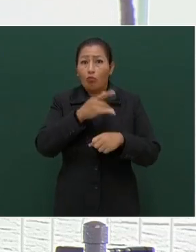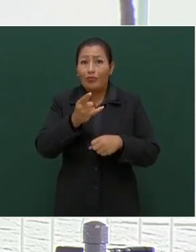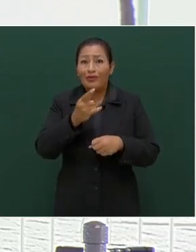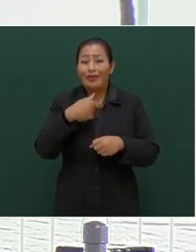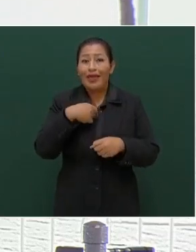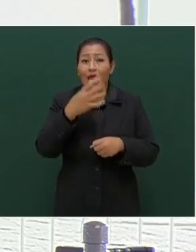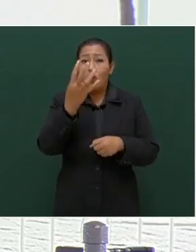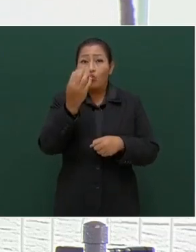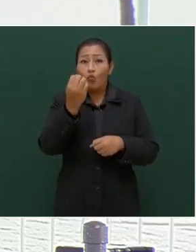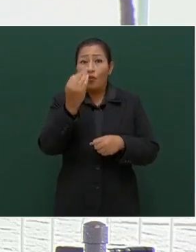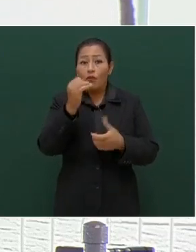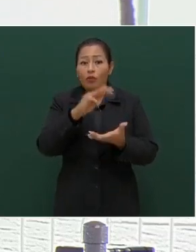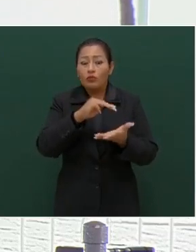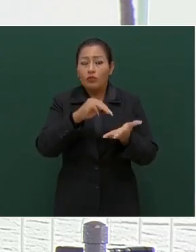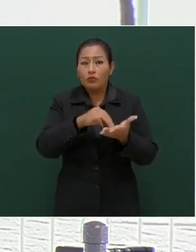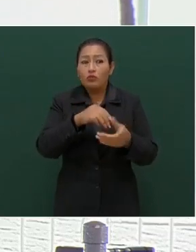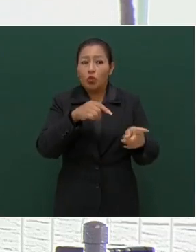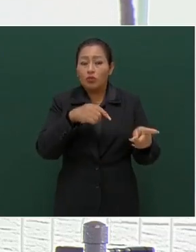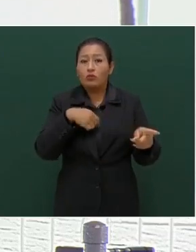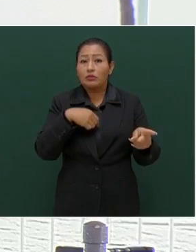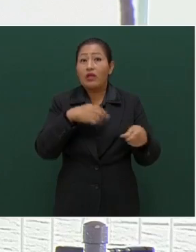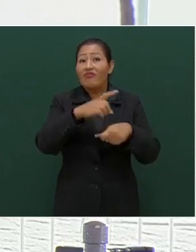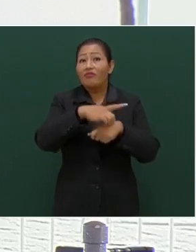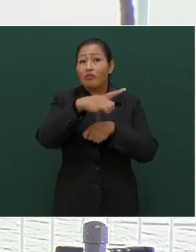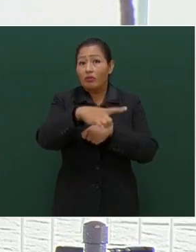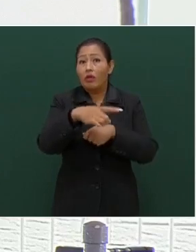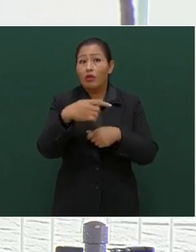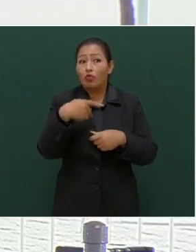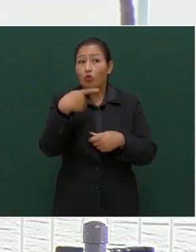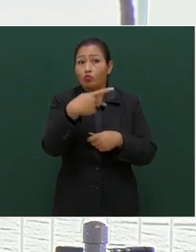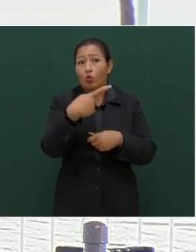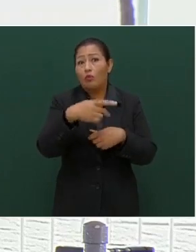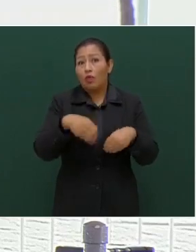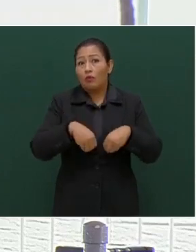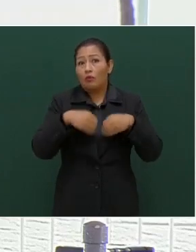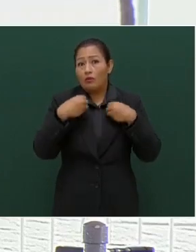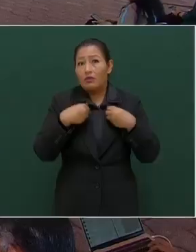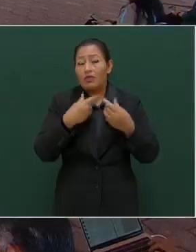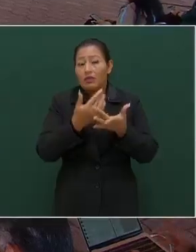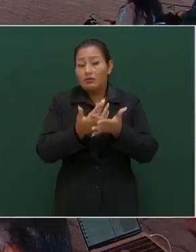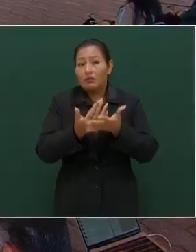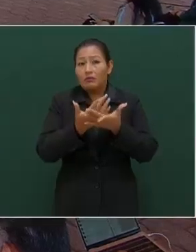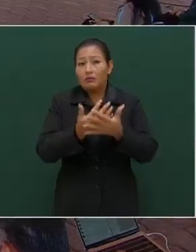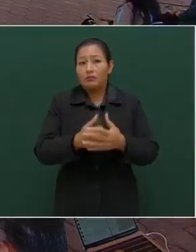de los 9 municipios del río que han resultado afectados en sus vidas y en sus intereses al respecto.